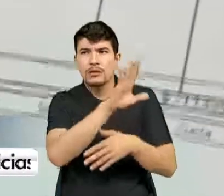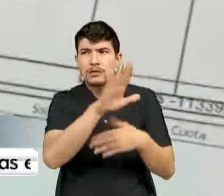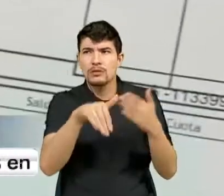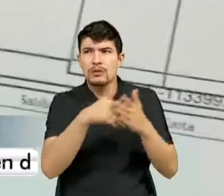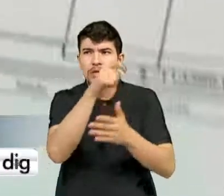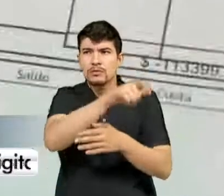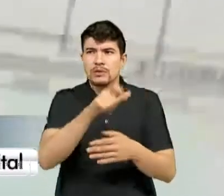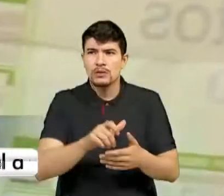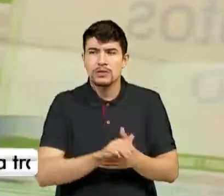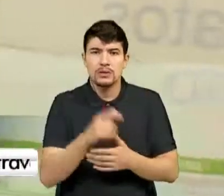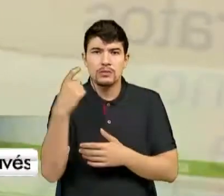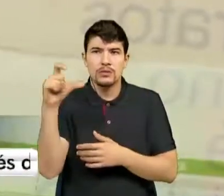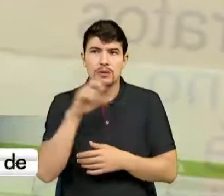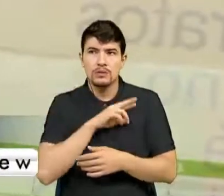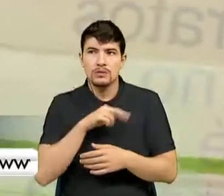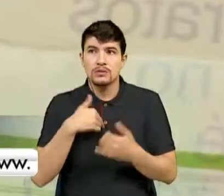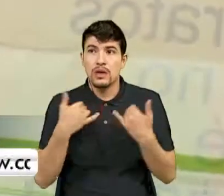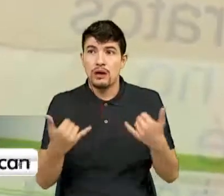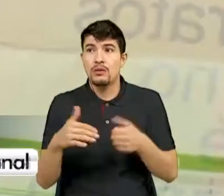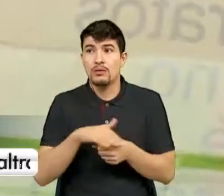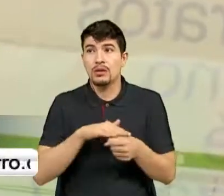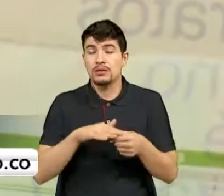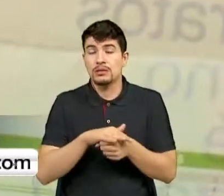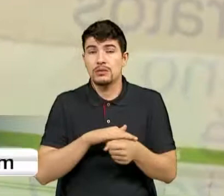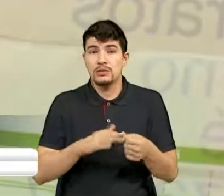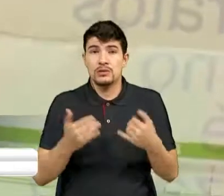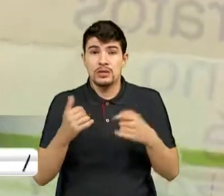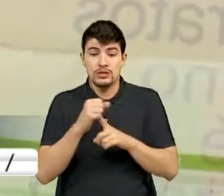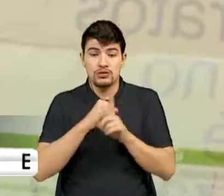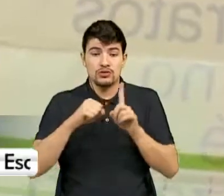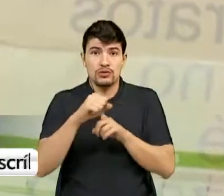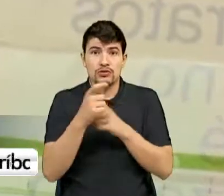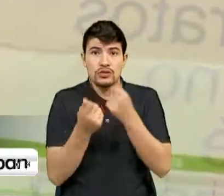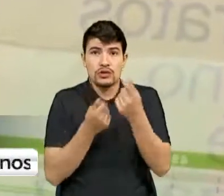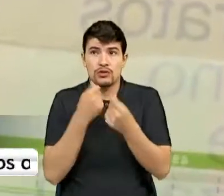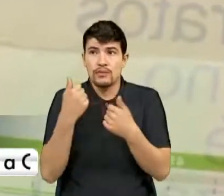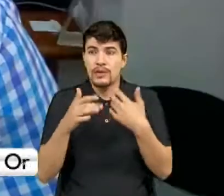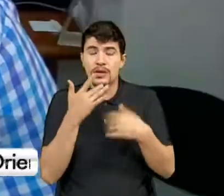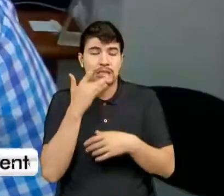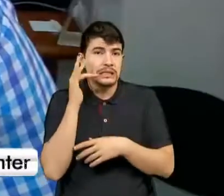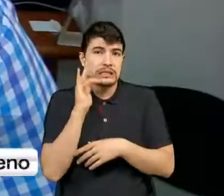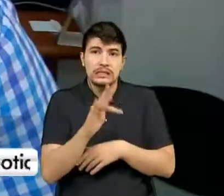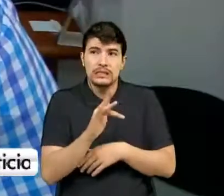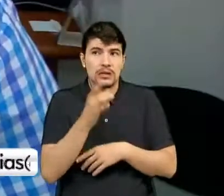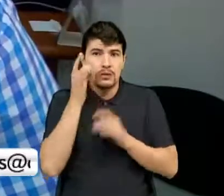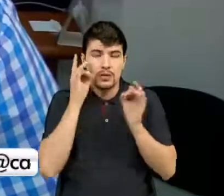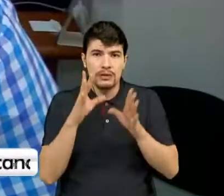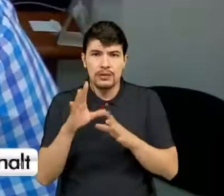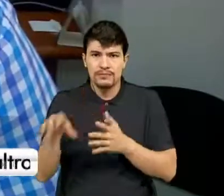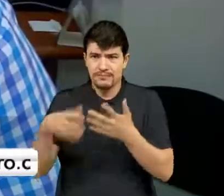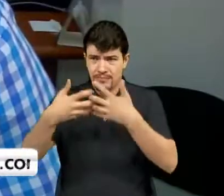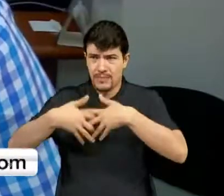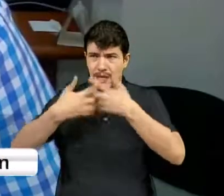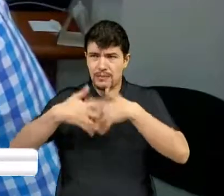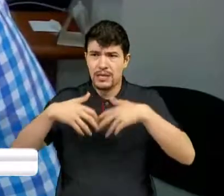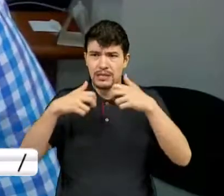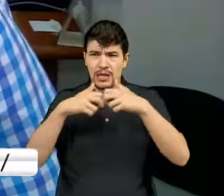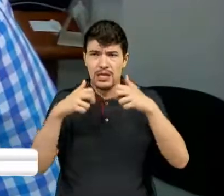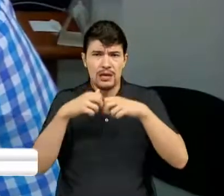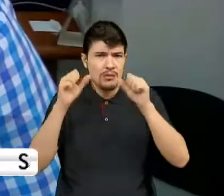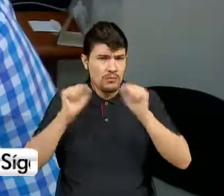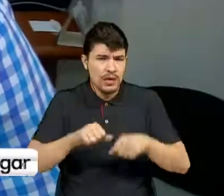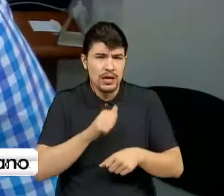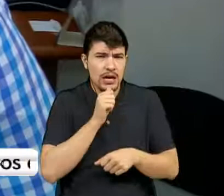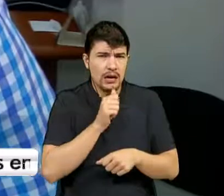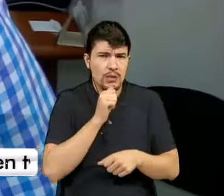cucuteños. Estamos atravesando por una situación socioeconómica muy lamentable. Las centrales eléctricas, al igual como lo puede hacer Aguas Capital,